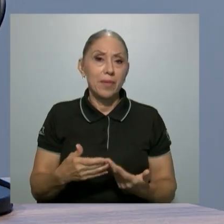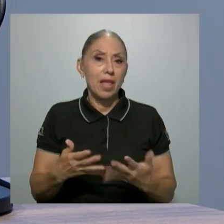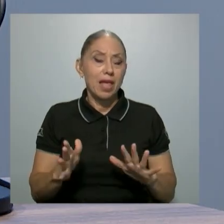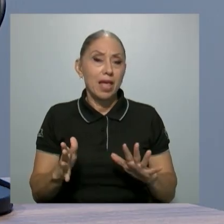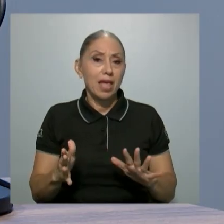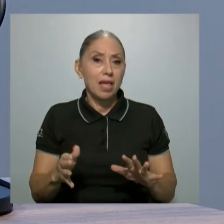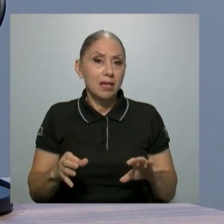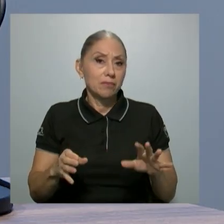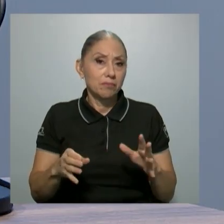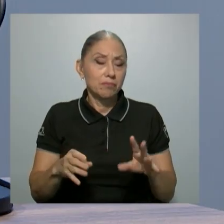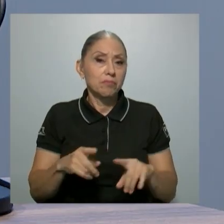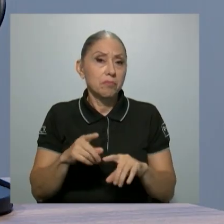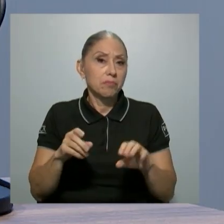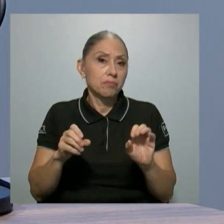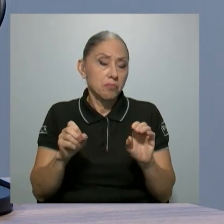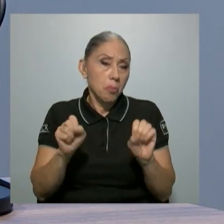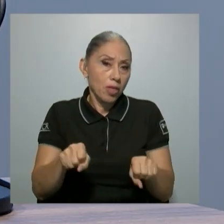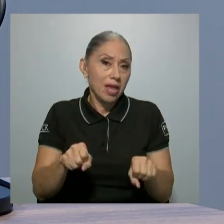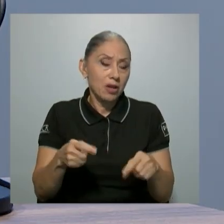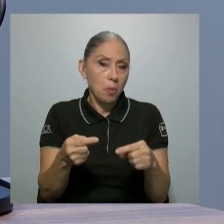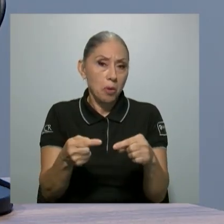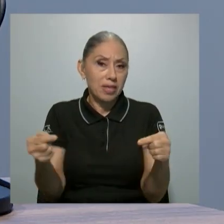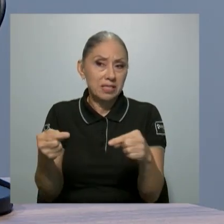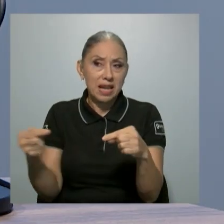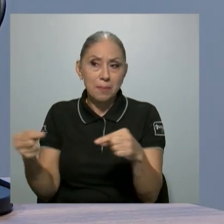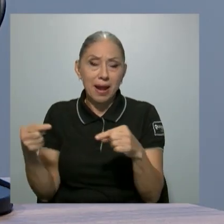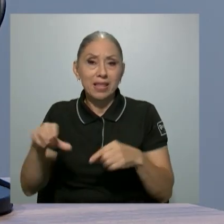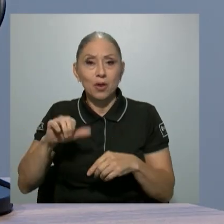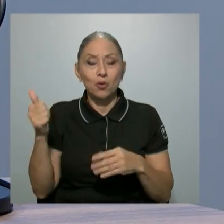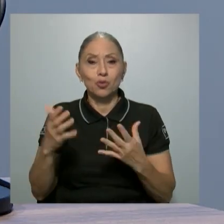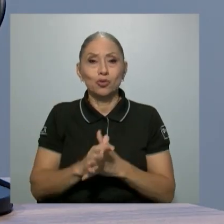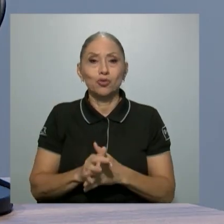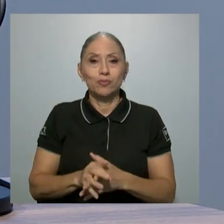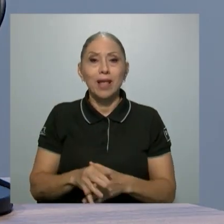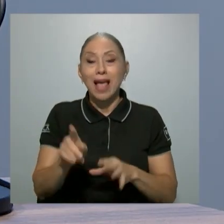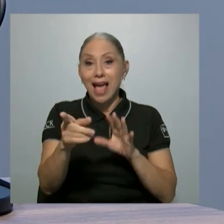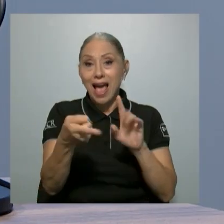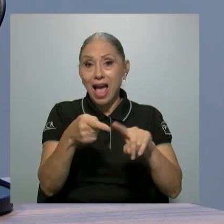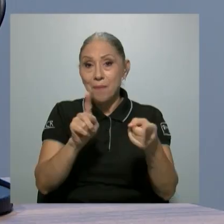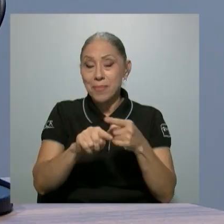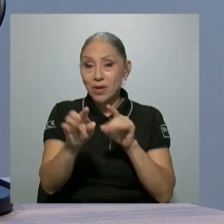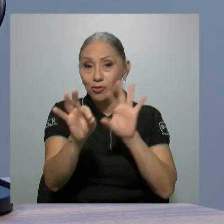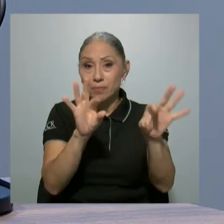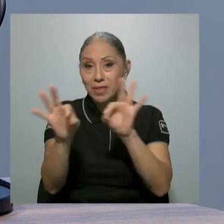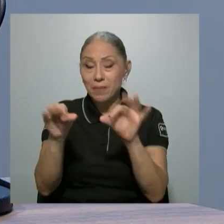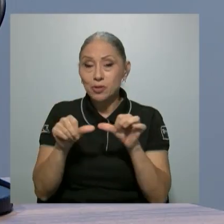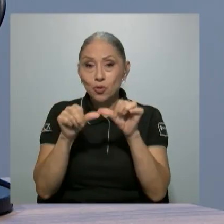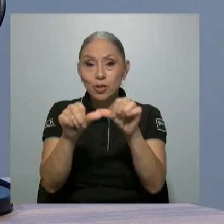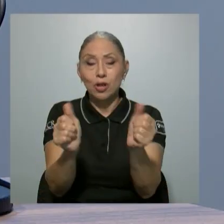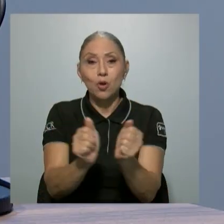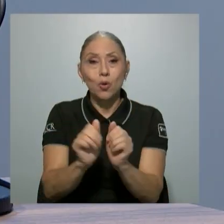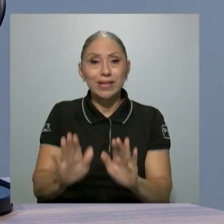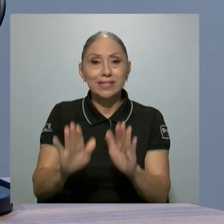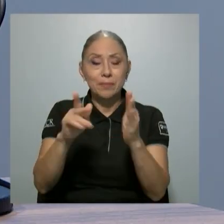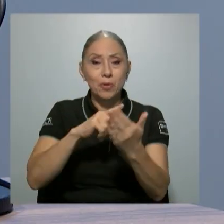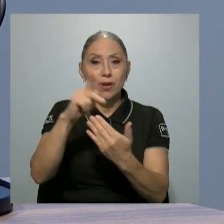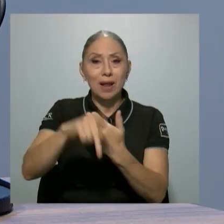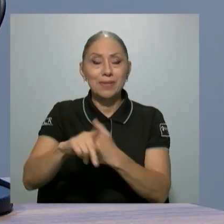discrepar violentamente de los otros. A las amigas y amigos los invitamos a que se queden con los espléndidos programas de